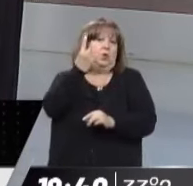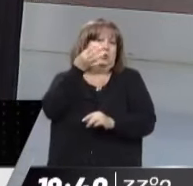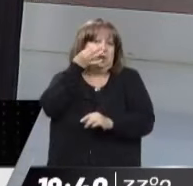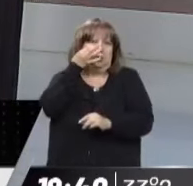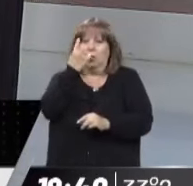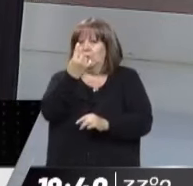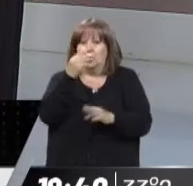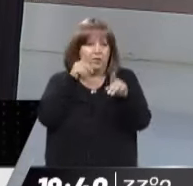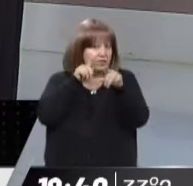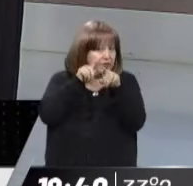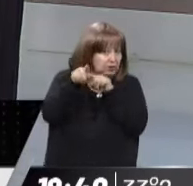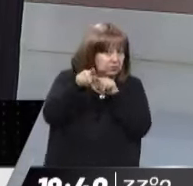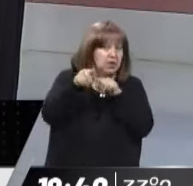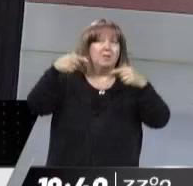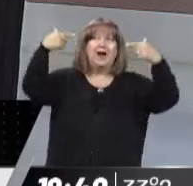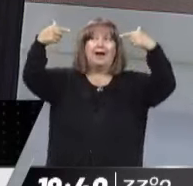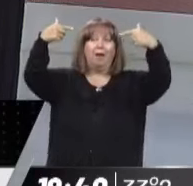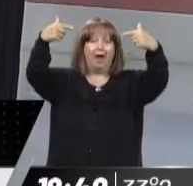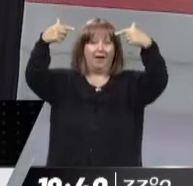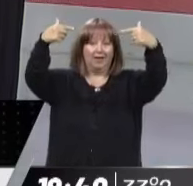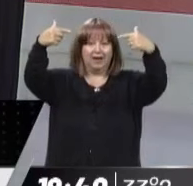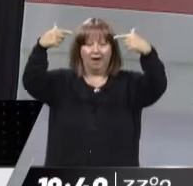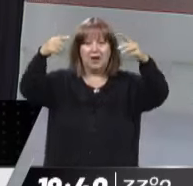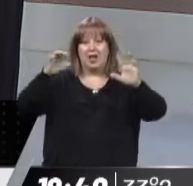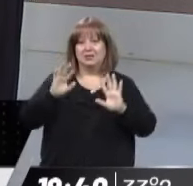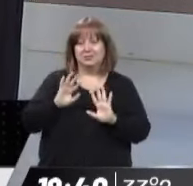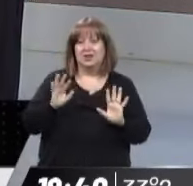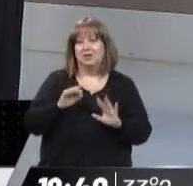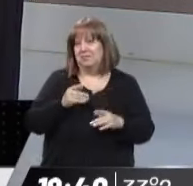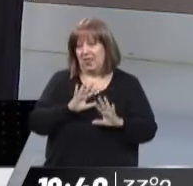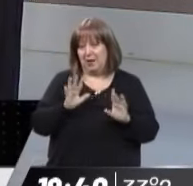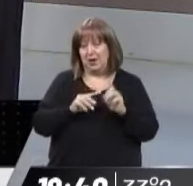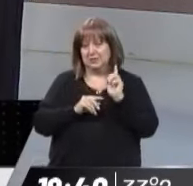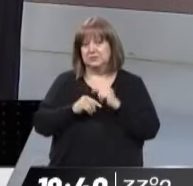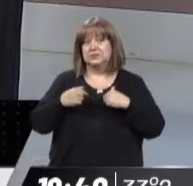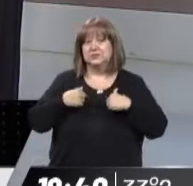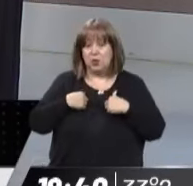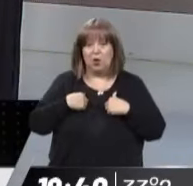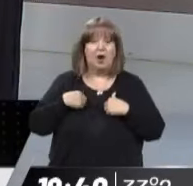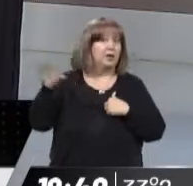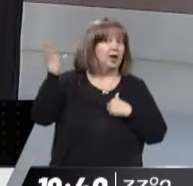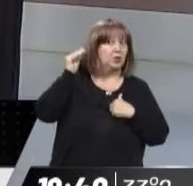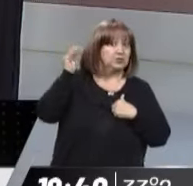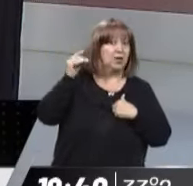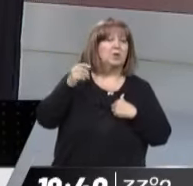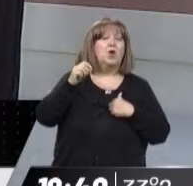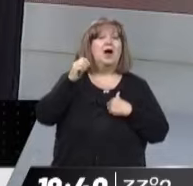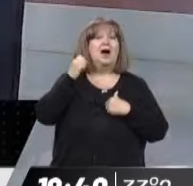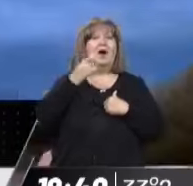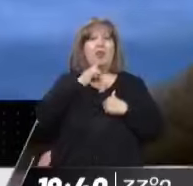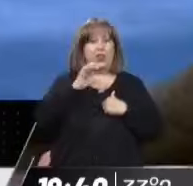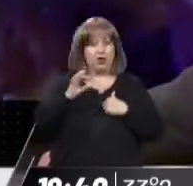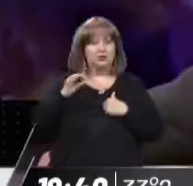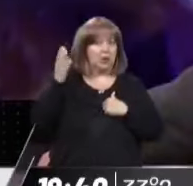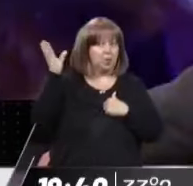fue esa persona. Y las cámaras. Más las cámaras, ¿no? Que están justamente por eso ahí. Yo no pude, ahora he escuchado el audio, y en el audio